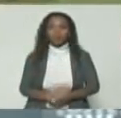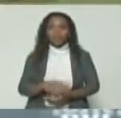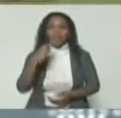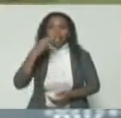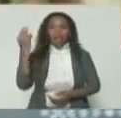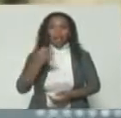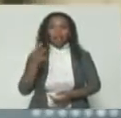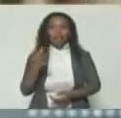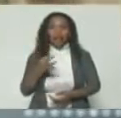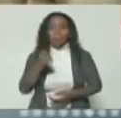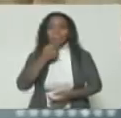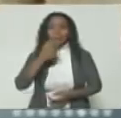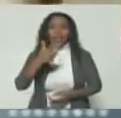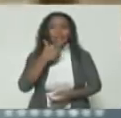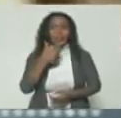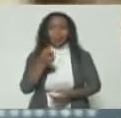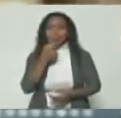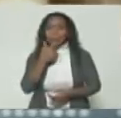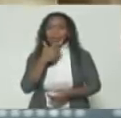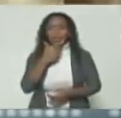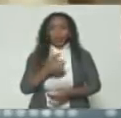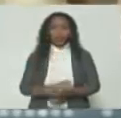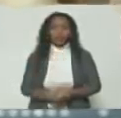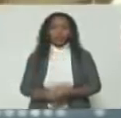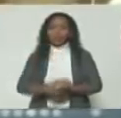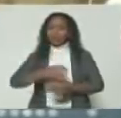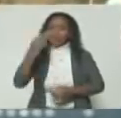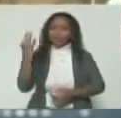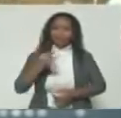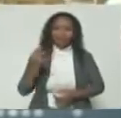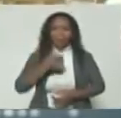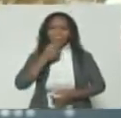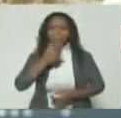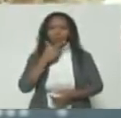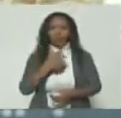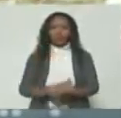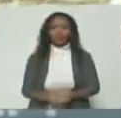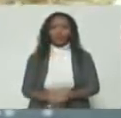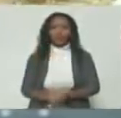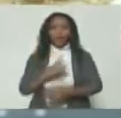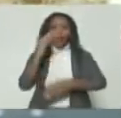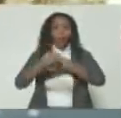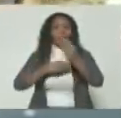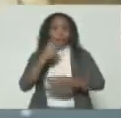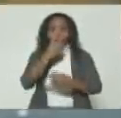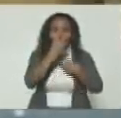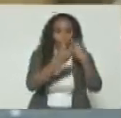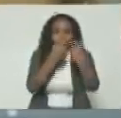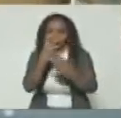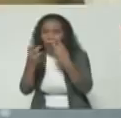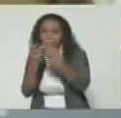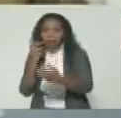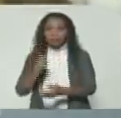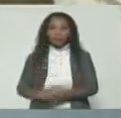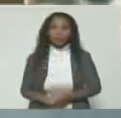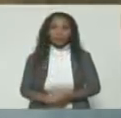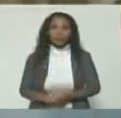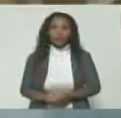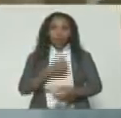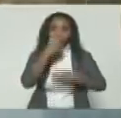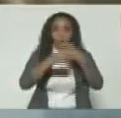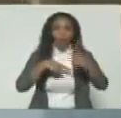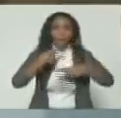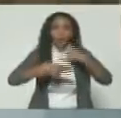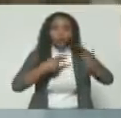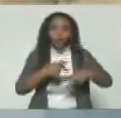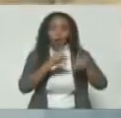Verdaderamente, es hermosísimo esos predios, pero hermosos de verdad. Como para hacer turismo. Turismo productivo,